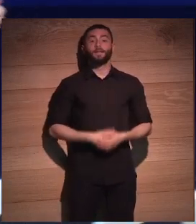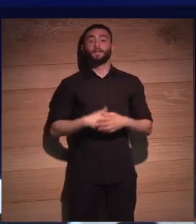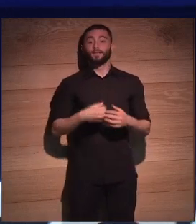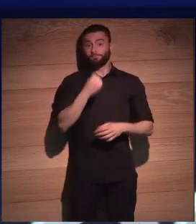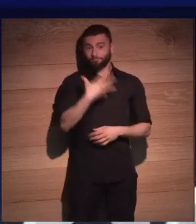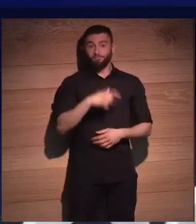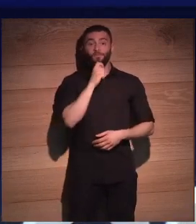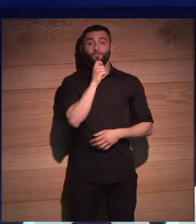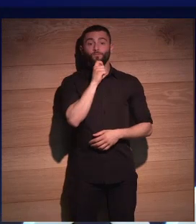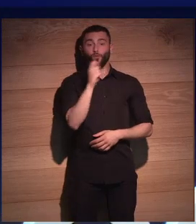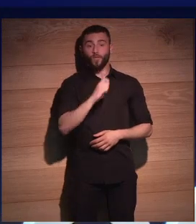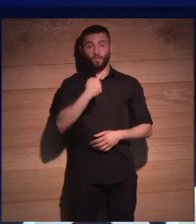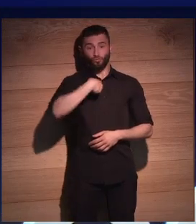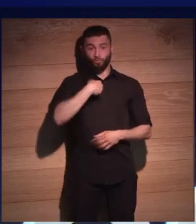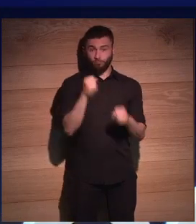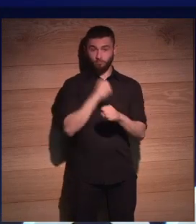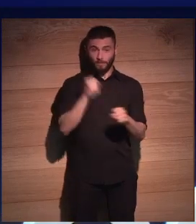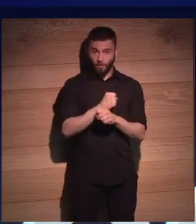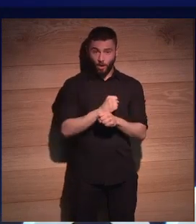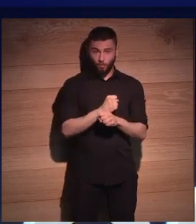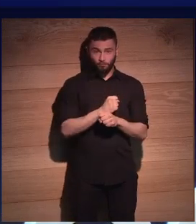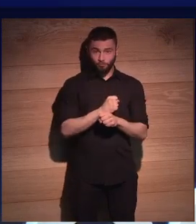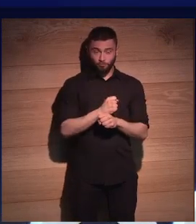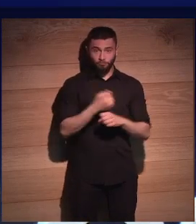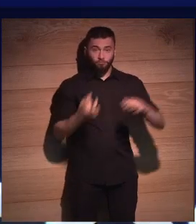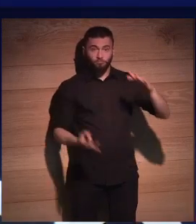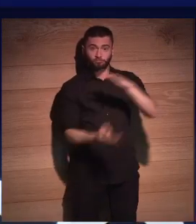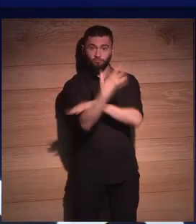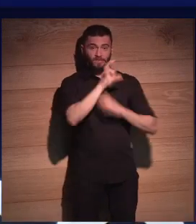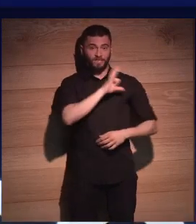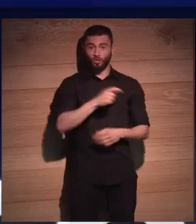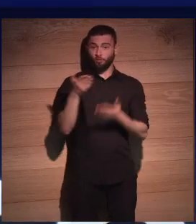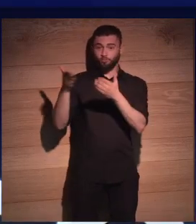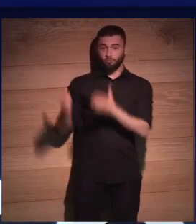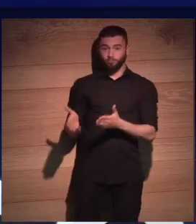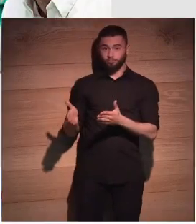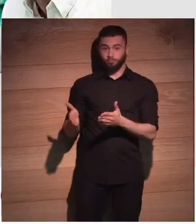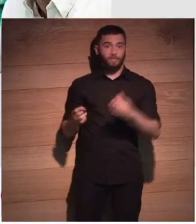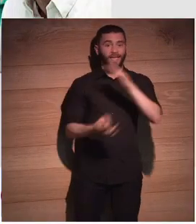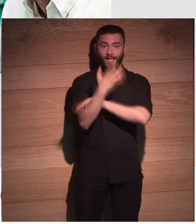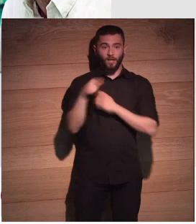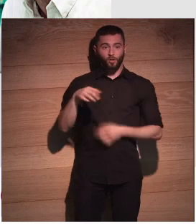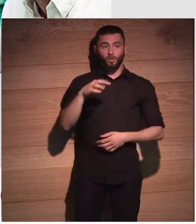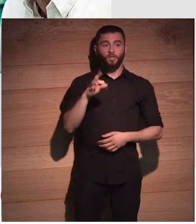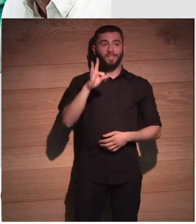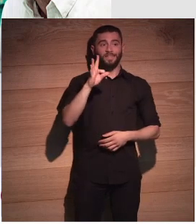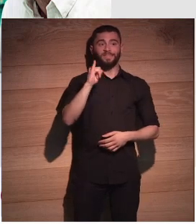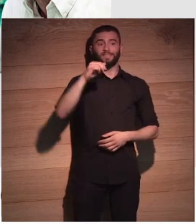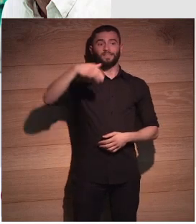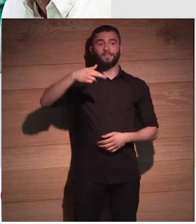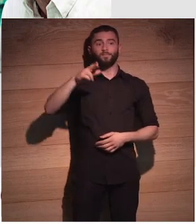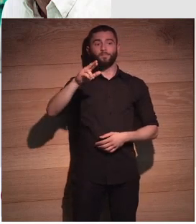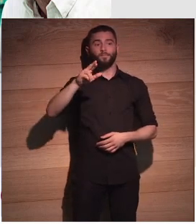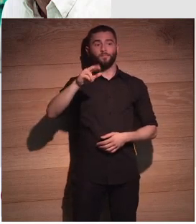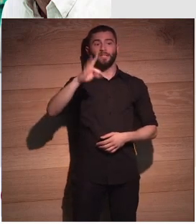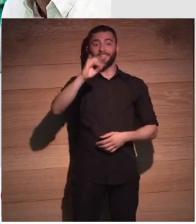La fundación donde yo trabajo fue creada por este señor, como decía Santi, se llama Tim Berners-Lee,